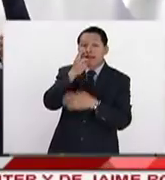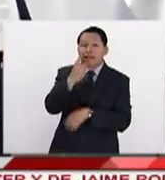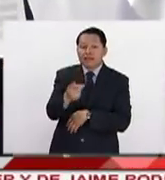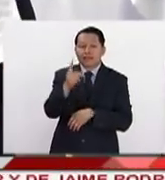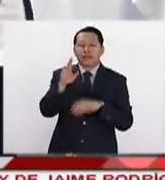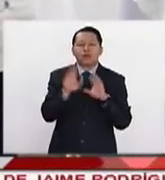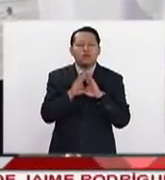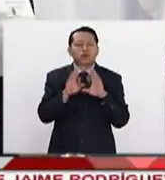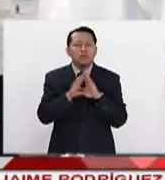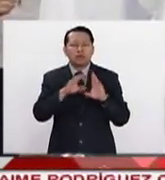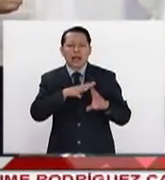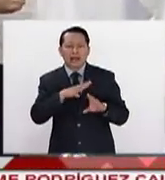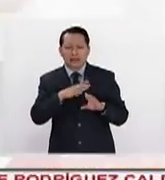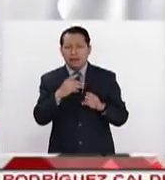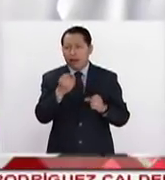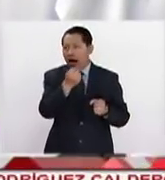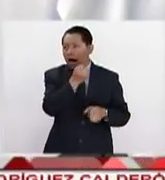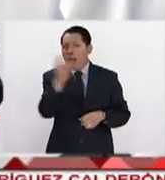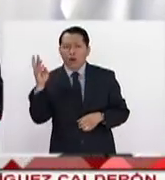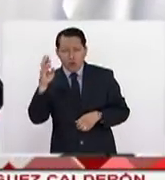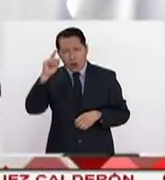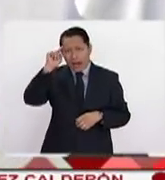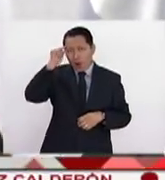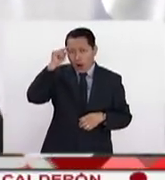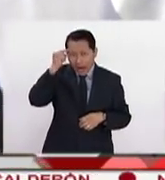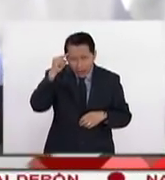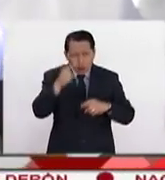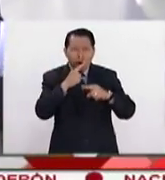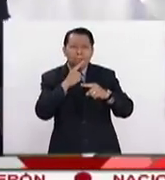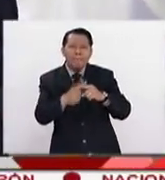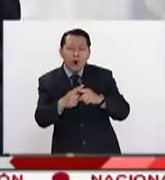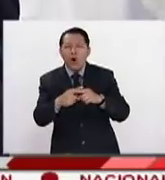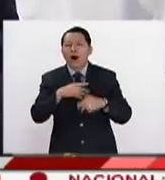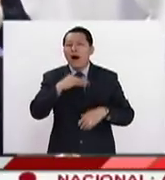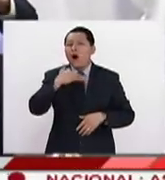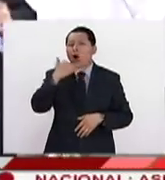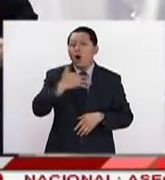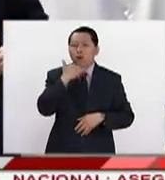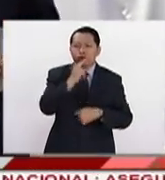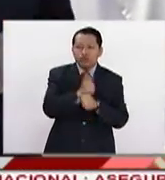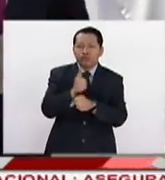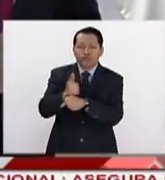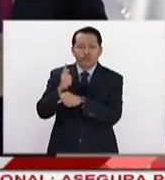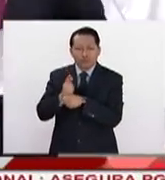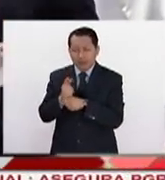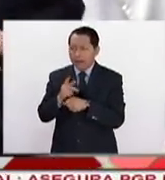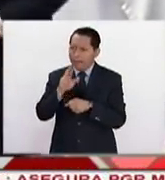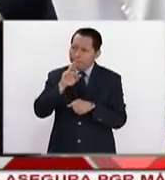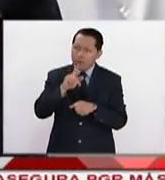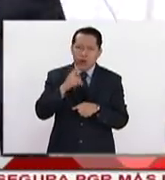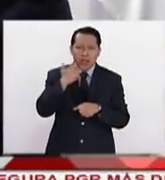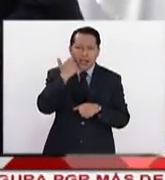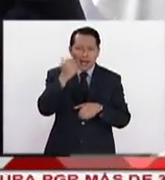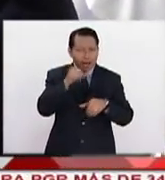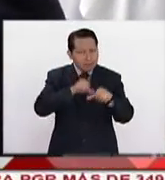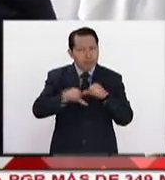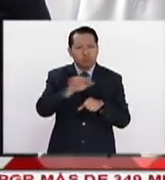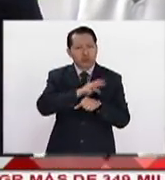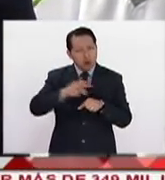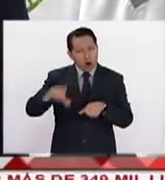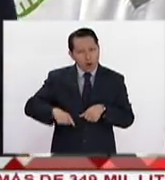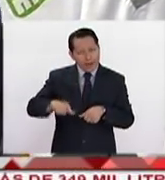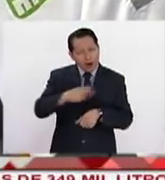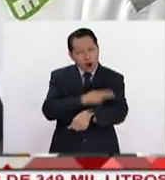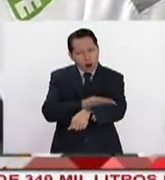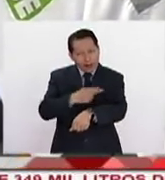mexicanos que están enojados por la corrupción, su compromiso es encabezar un gobierno honesto. Por ello, anunció que